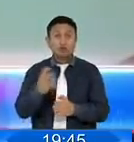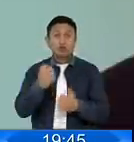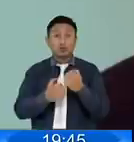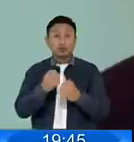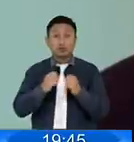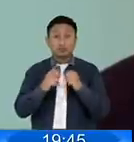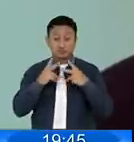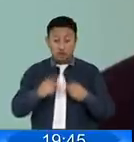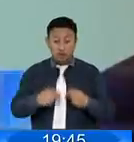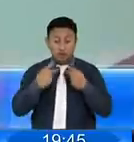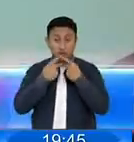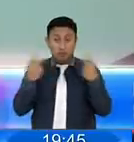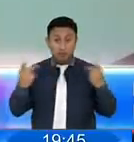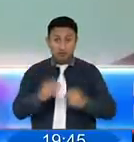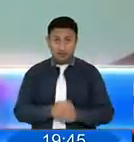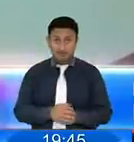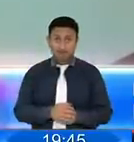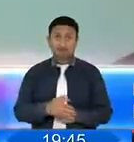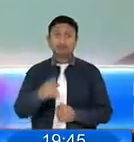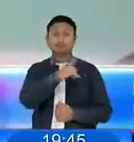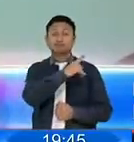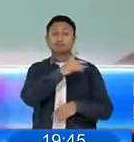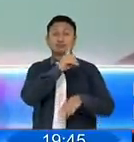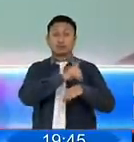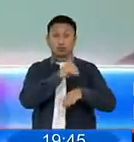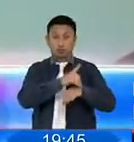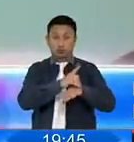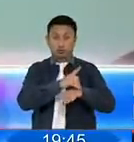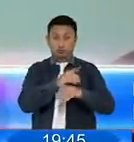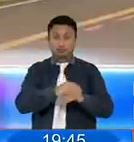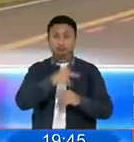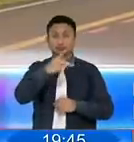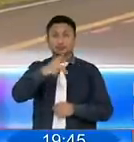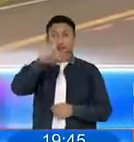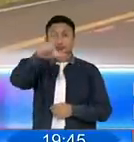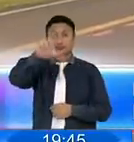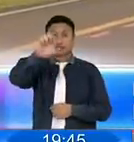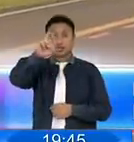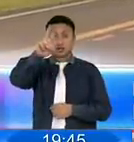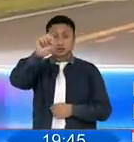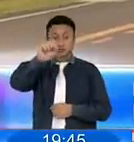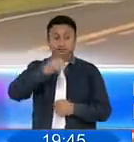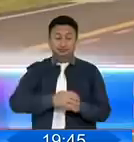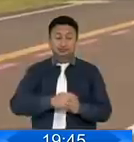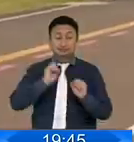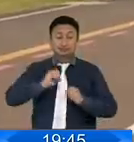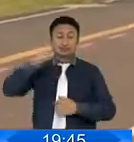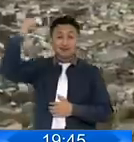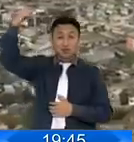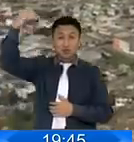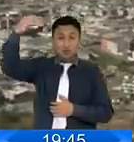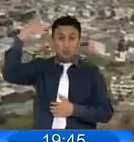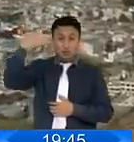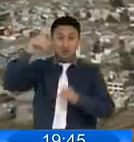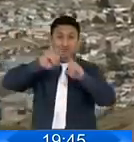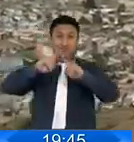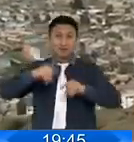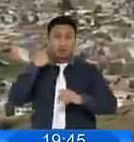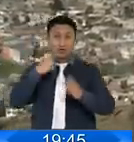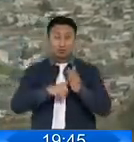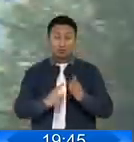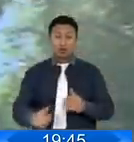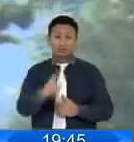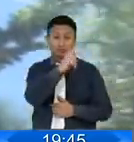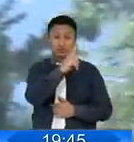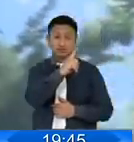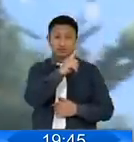pública. Según el dermatólogo Clever Ollague, los principales tipos de rayos UV que pueden afectar a la piel son los de categoría A y B,